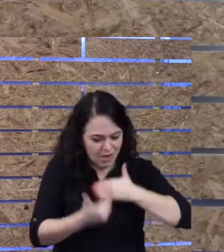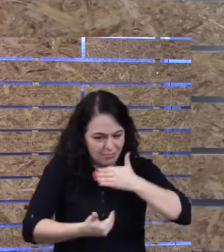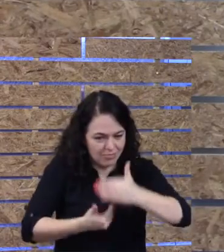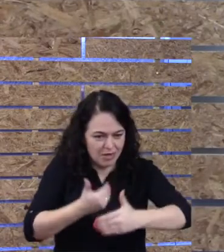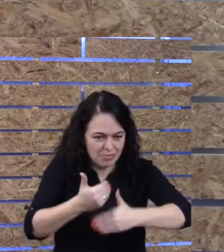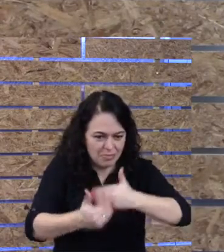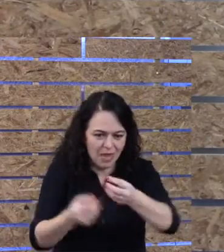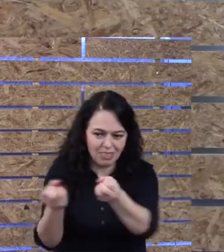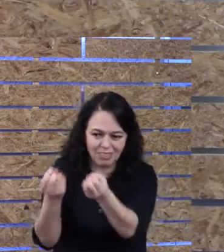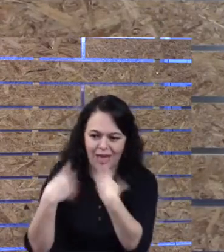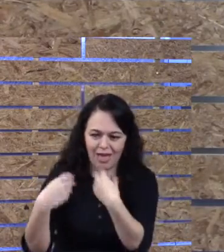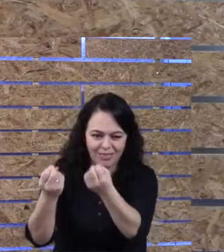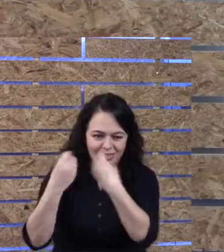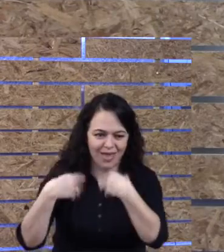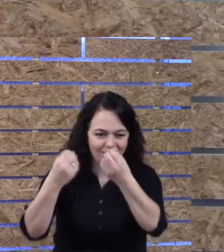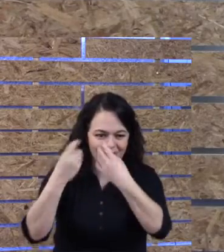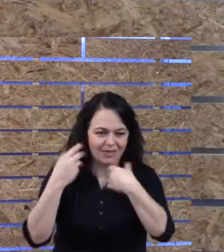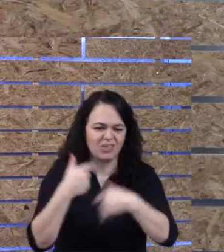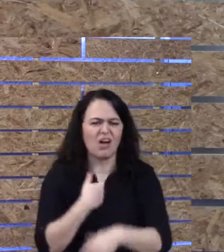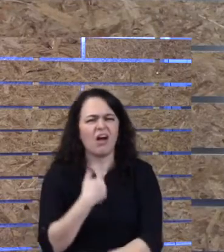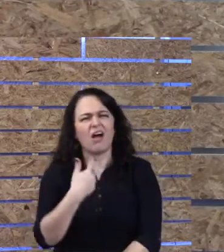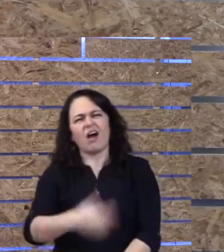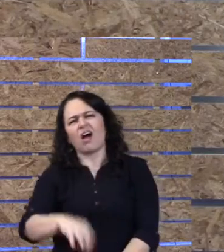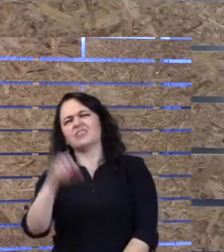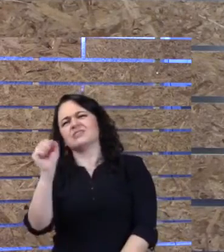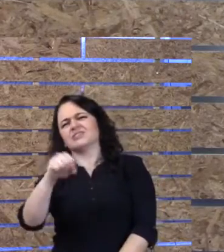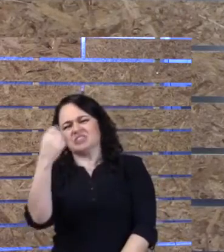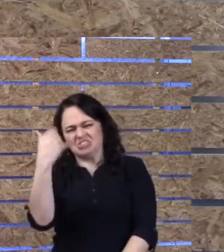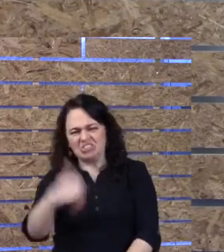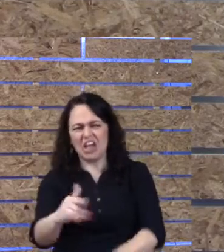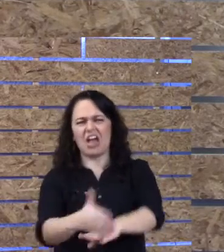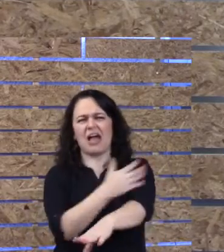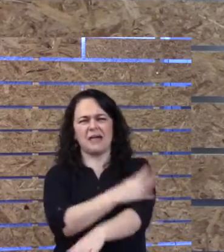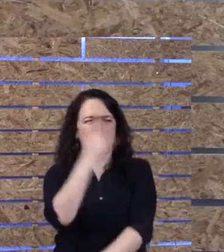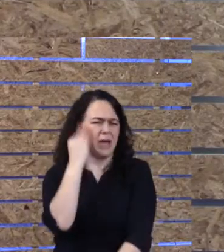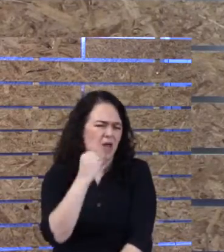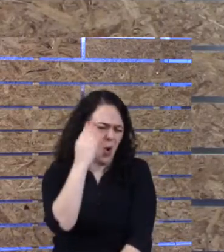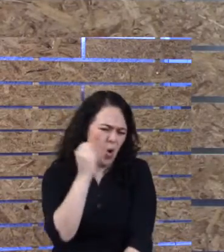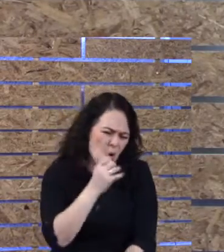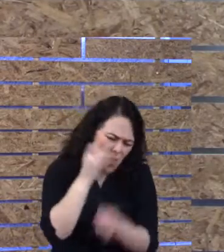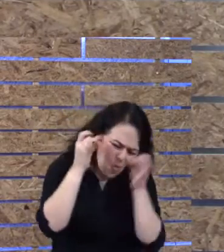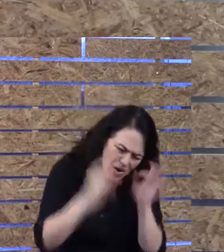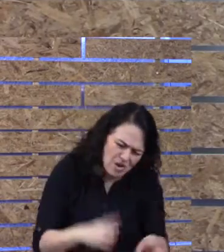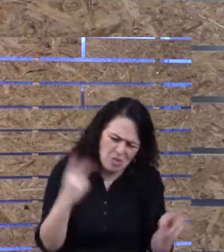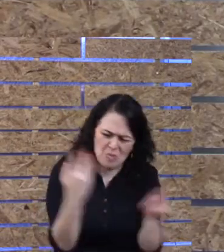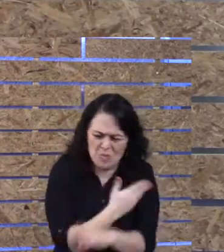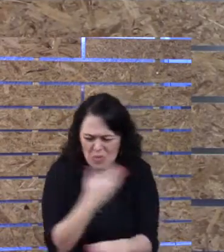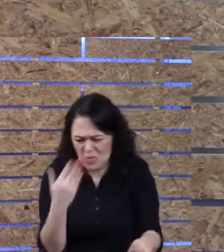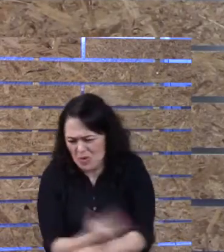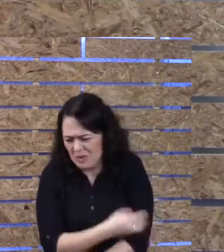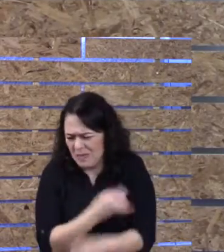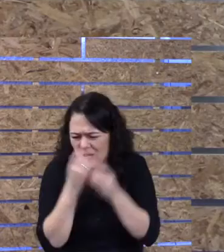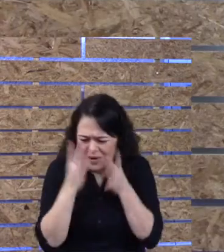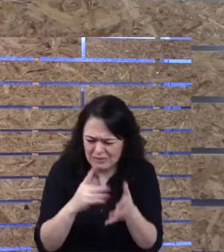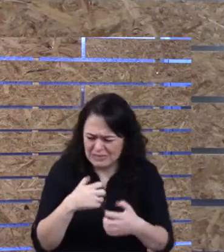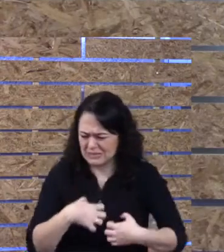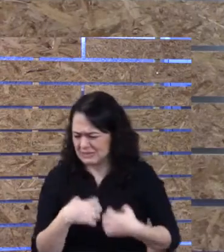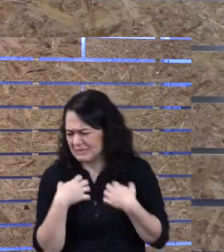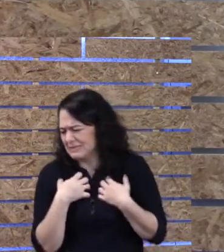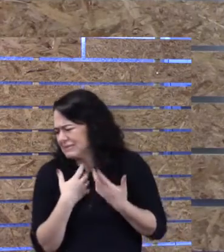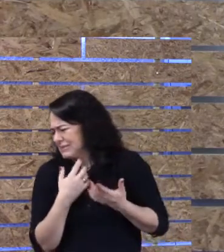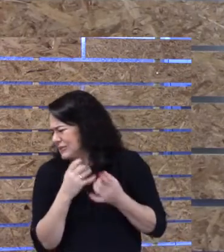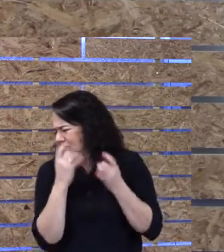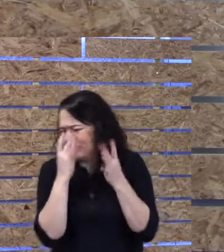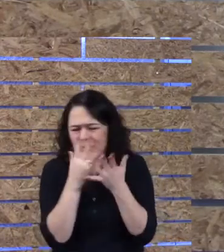proceso y dicen, yo ya pasé por el valle tenebroso, por el valle de la sombra de la muerte, yo no quiero volver a pasar por